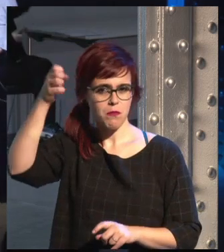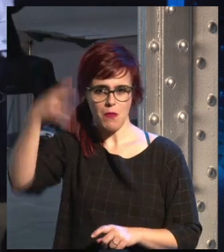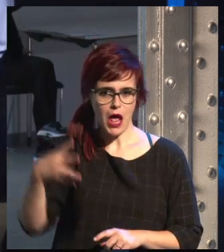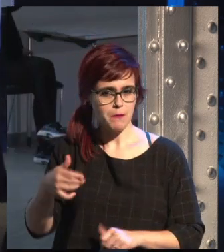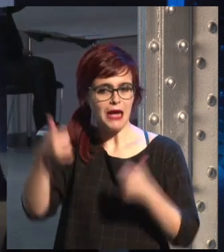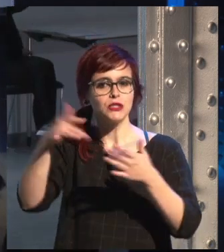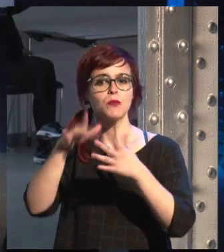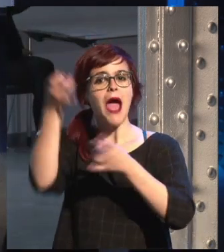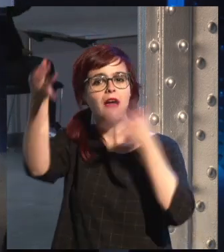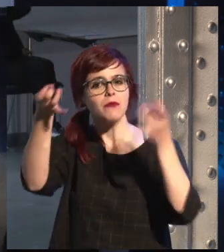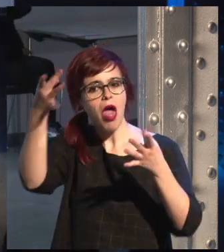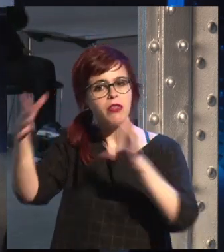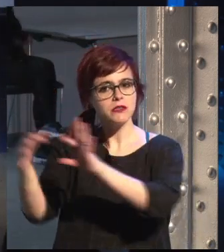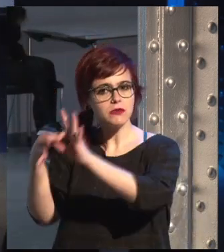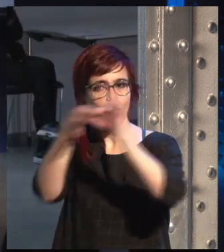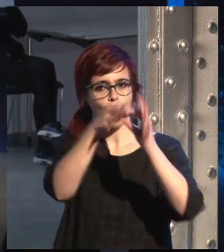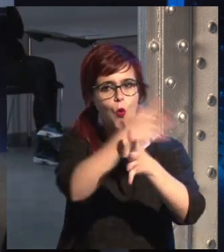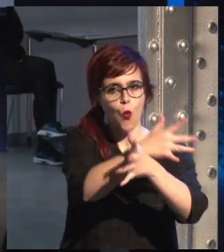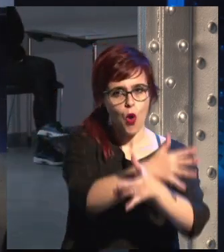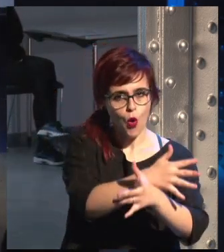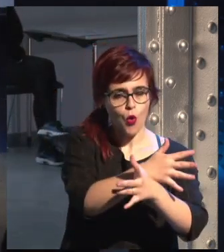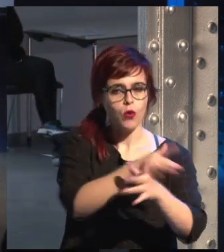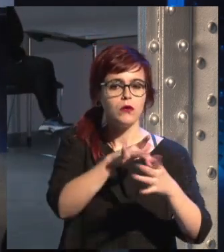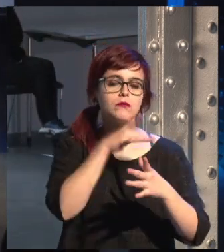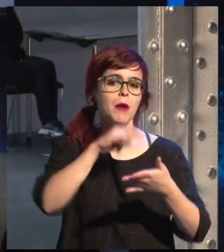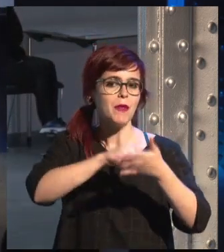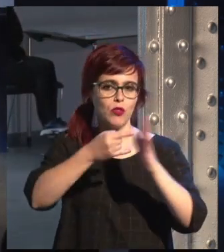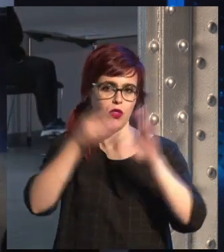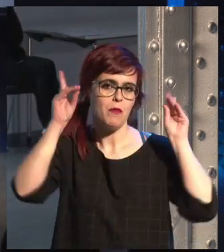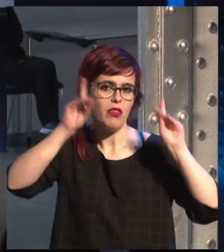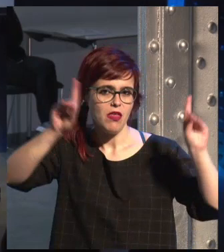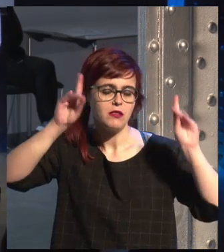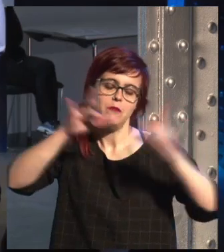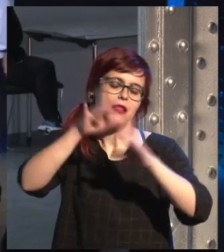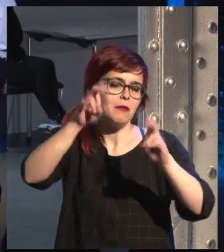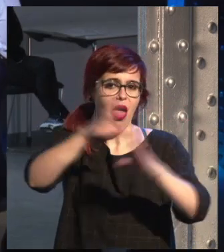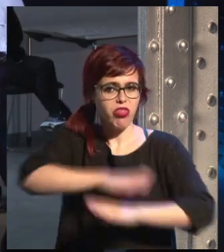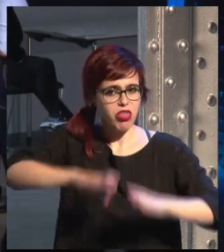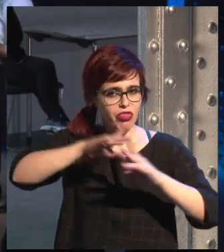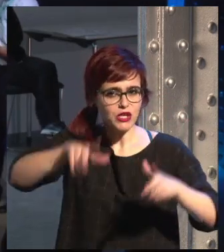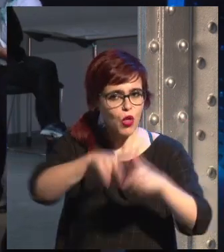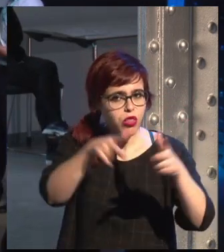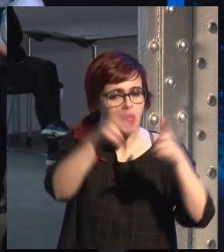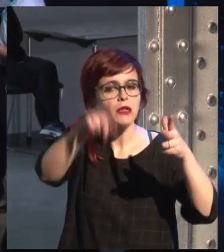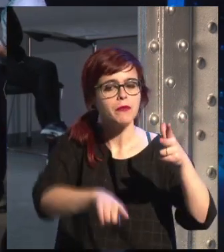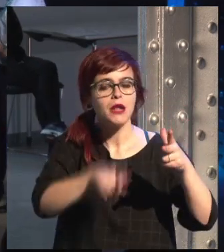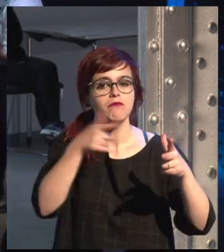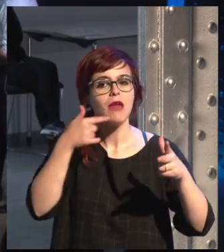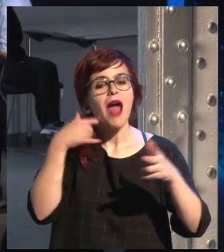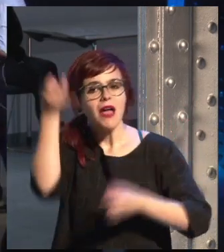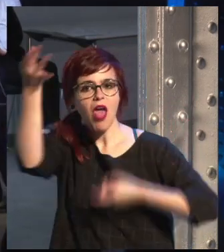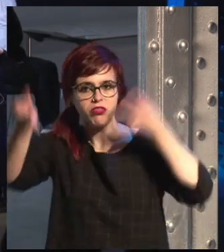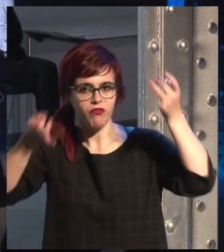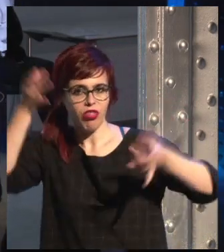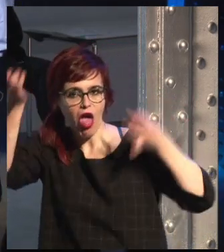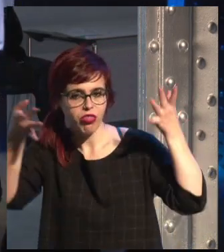actividades gamificadas, ¿vale? Fruto de metodologías de didáctica de las ciencias sociales, y también un elemento muy importante, la